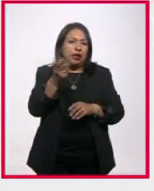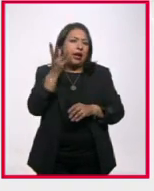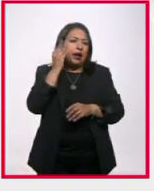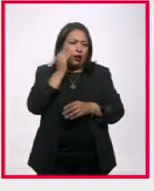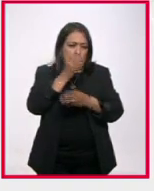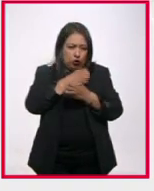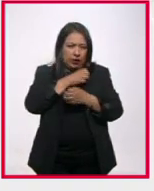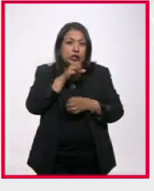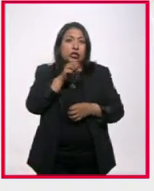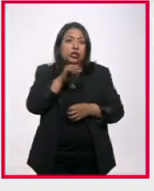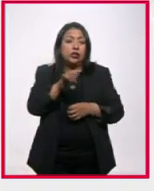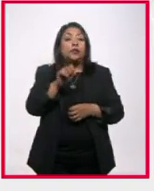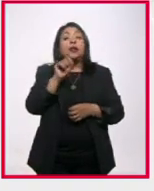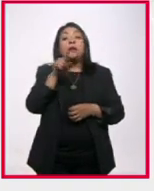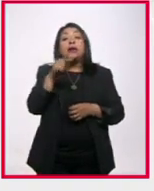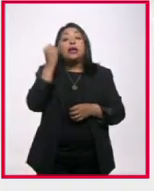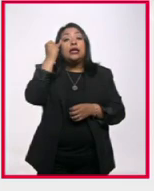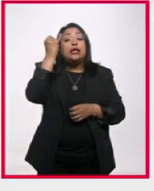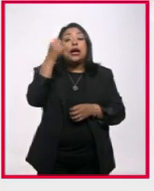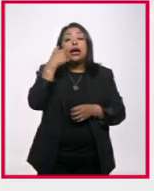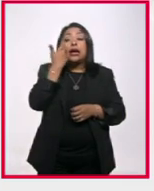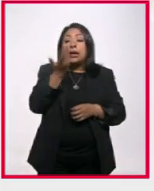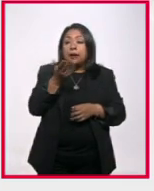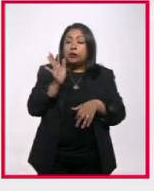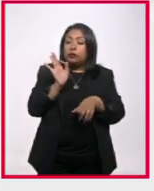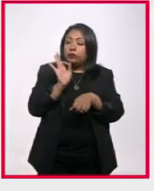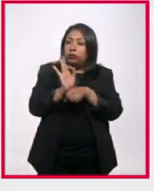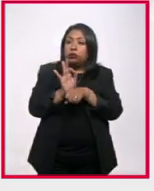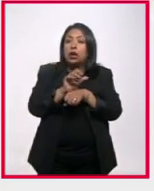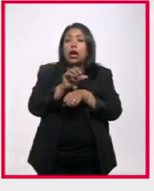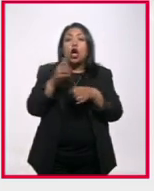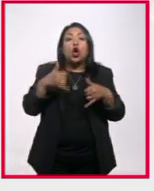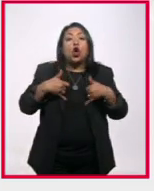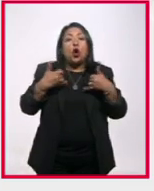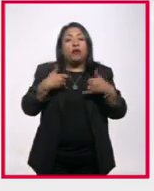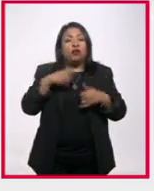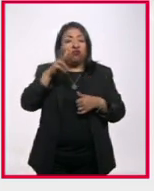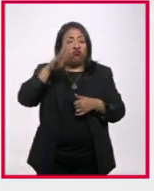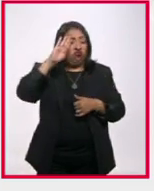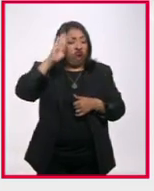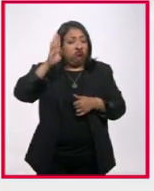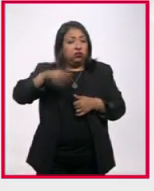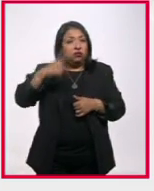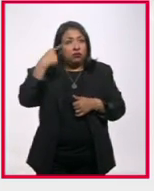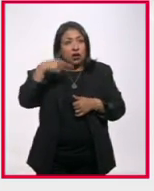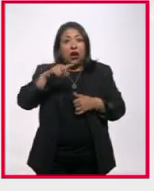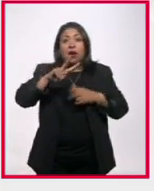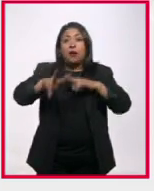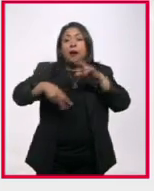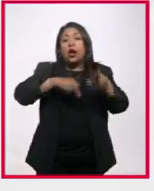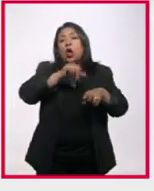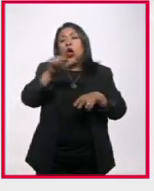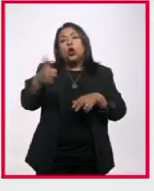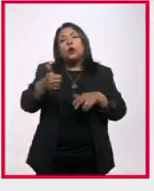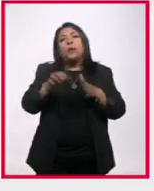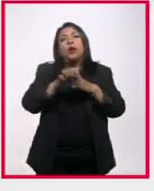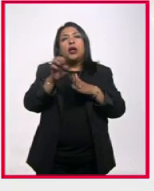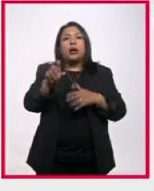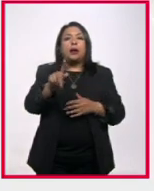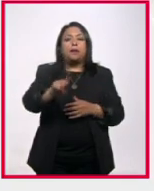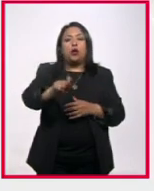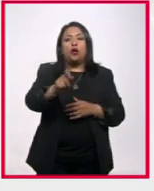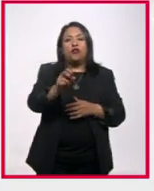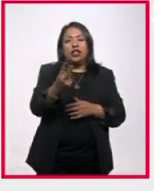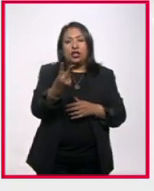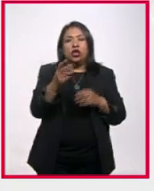Educación y la idea también es ir reforzando a estos jóvenes talentos para que tengan presencia en otros medios, como puede ser el mismo Canal